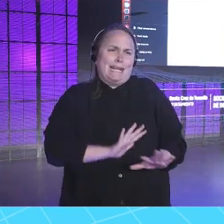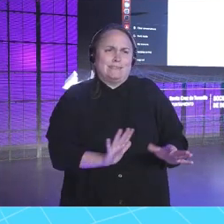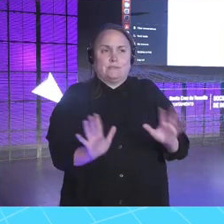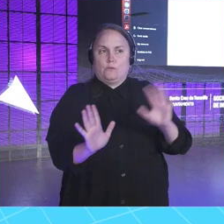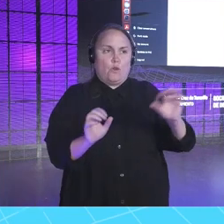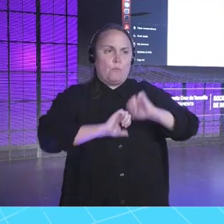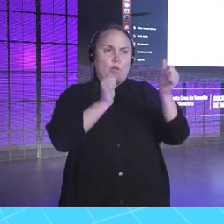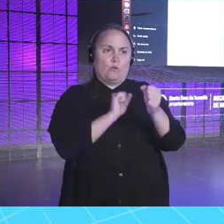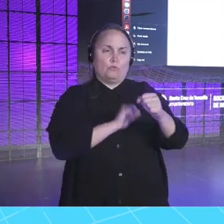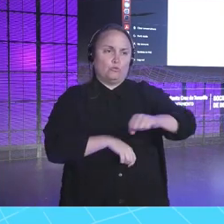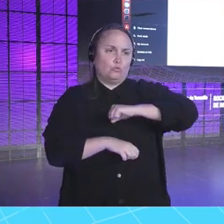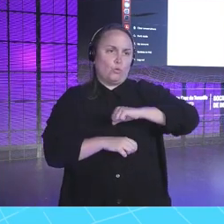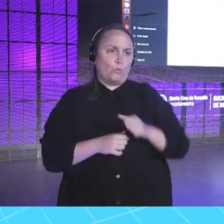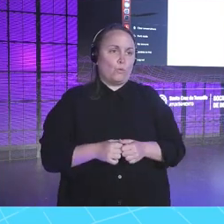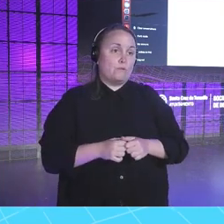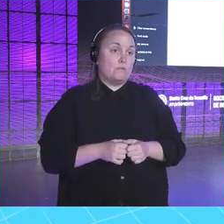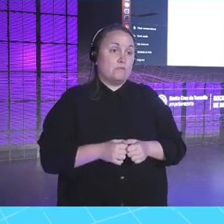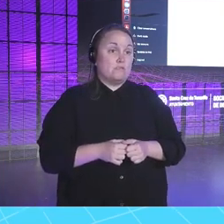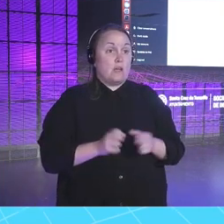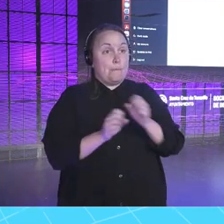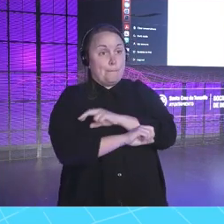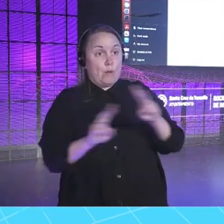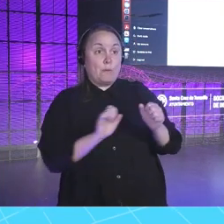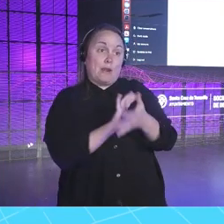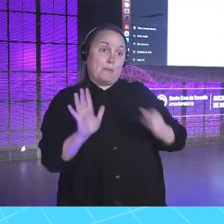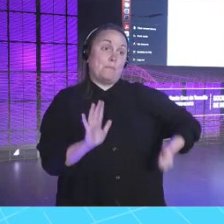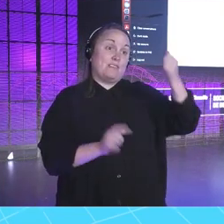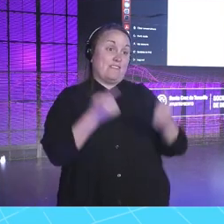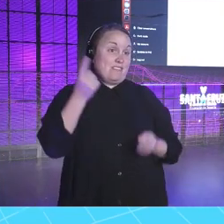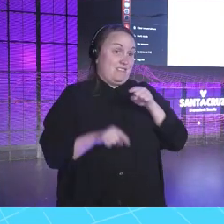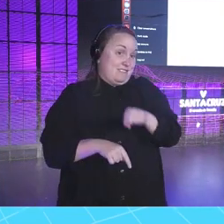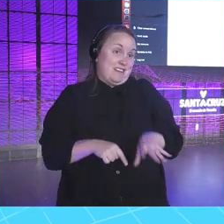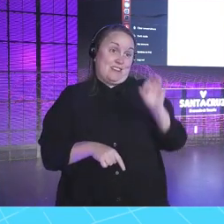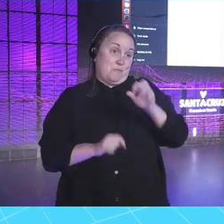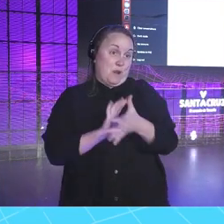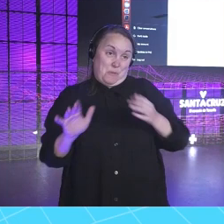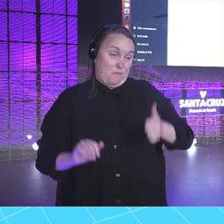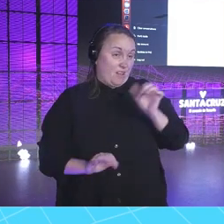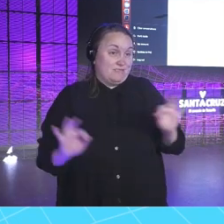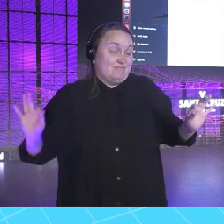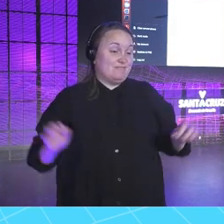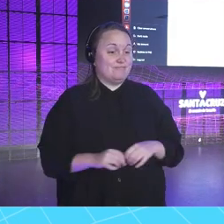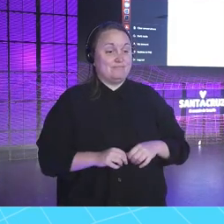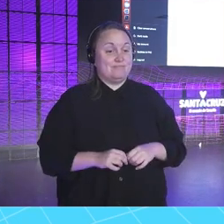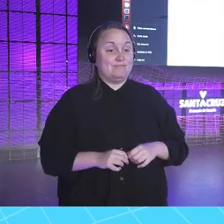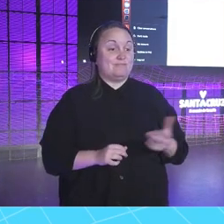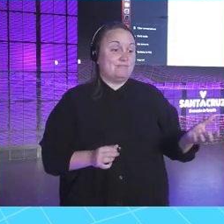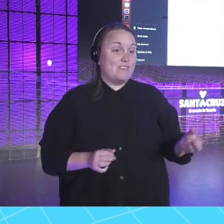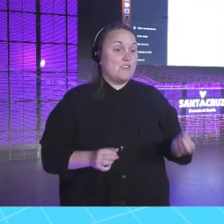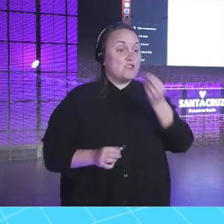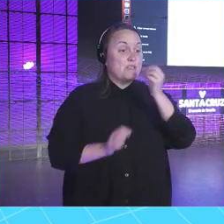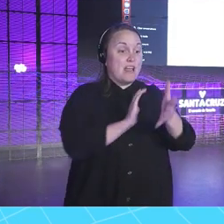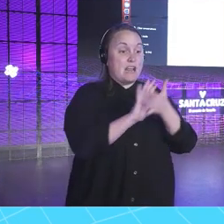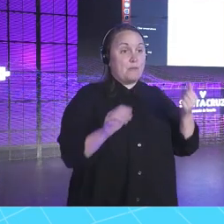nos iremos al modelo Turbo que es menos Bueno pero más rápido a veces la vida eliges Esto entonces o sea Fast Food versus